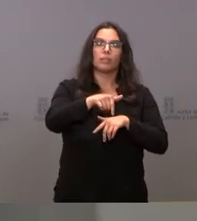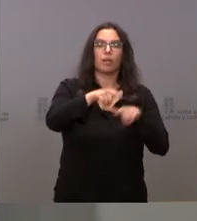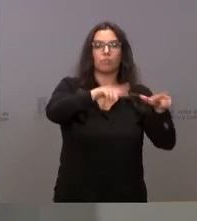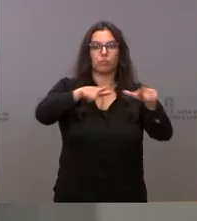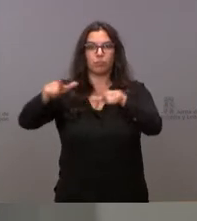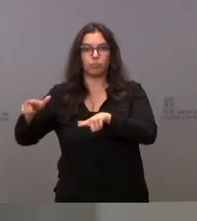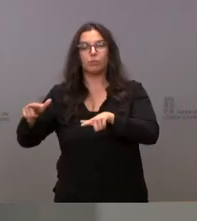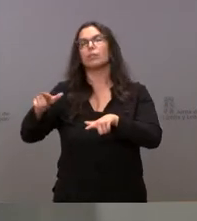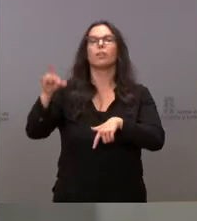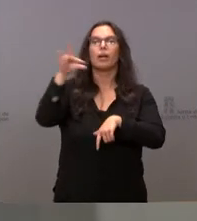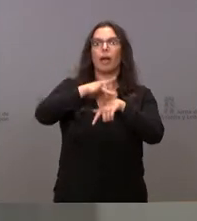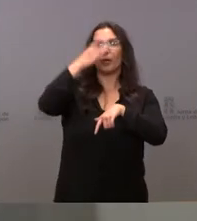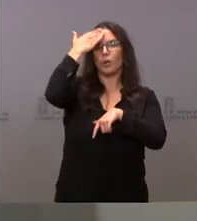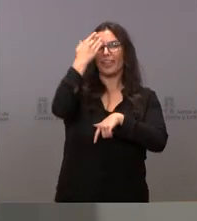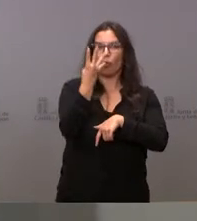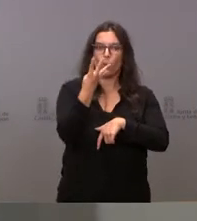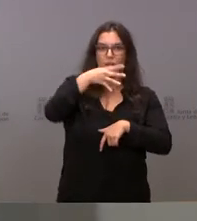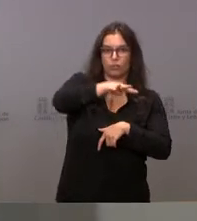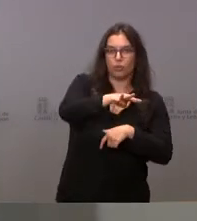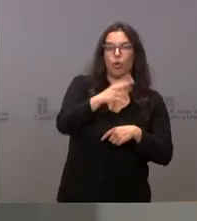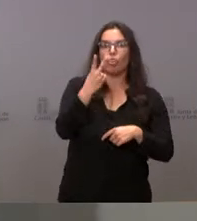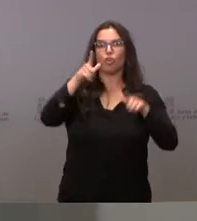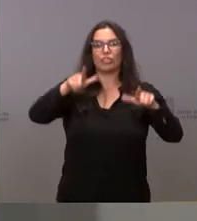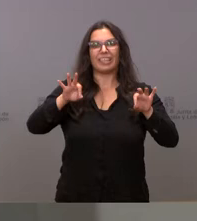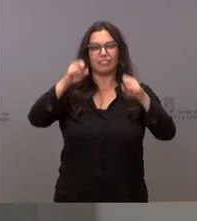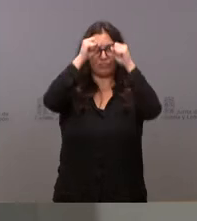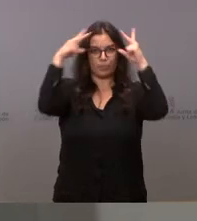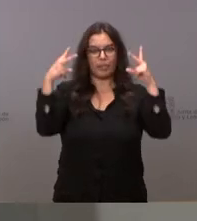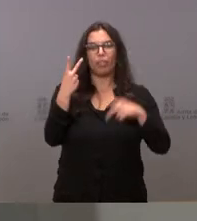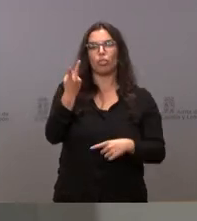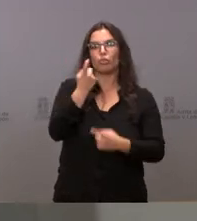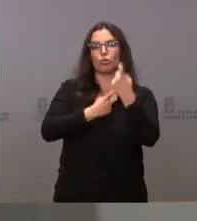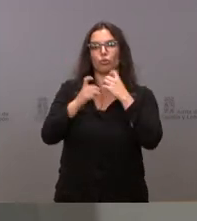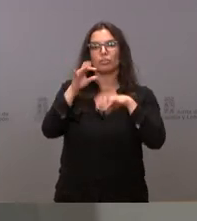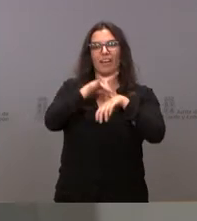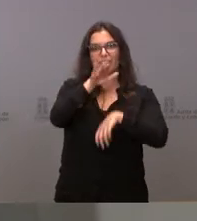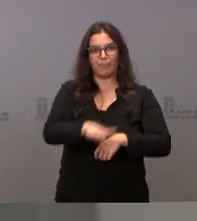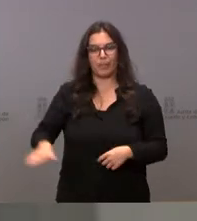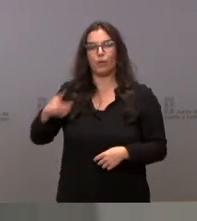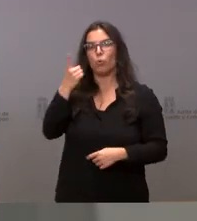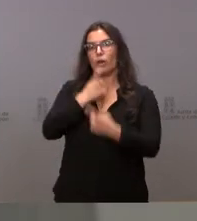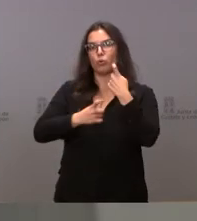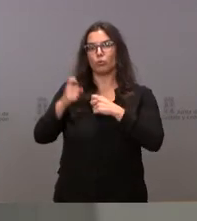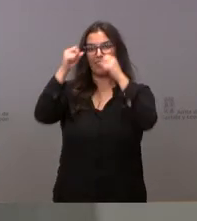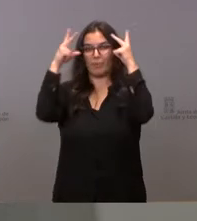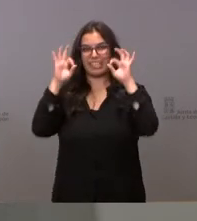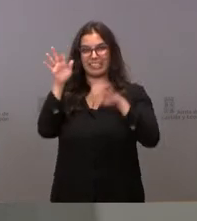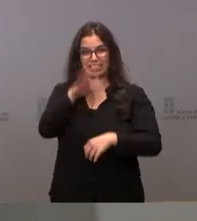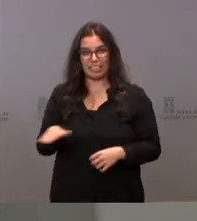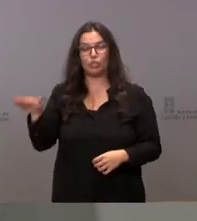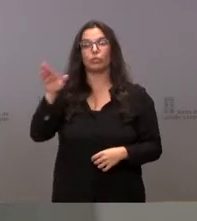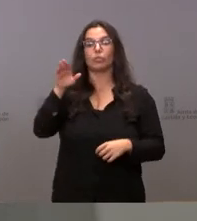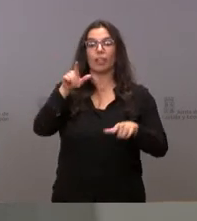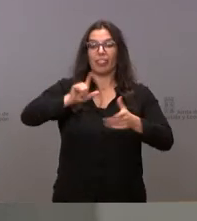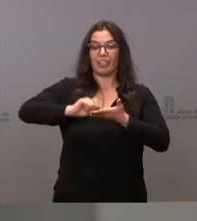consultas de medicina familiar y comunitaria, 2 salas para enfermería, 2 consultas de pediatría, una consulta de enfermería pediátrica, un despacho